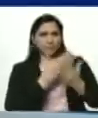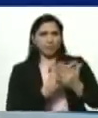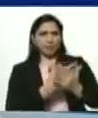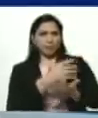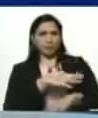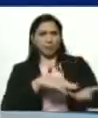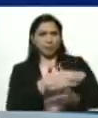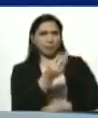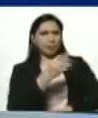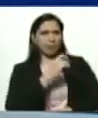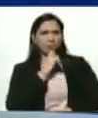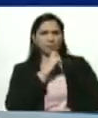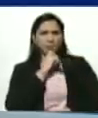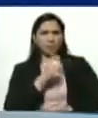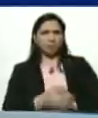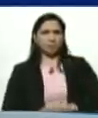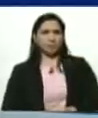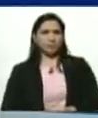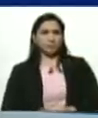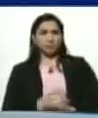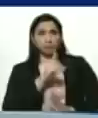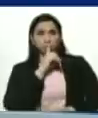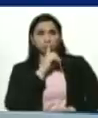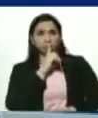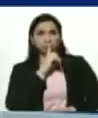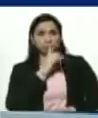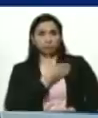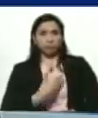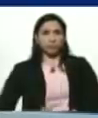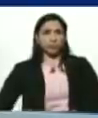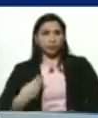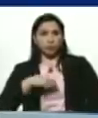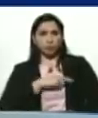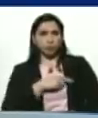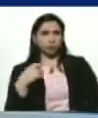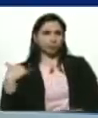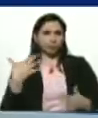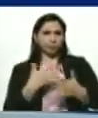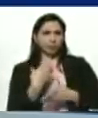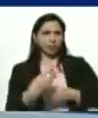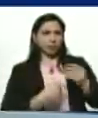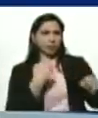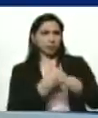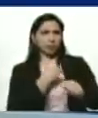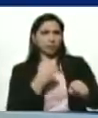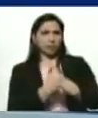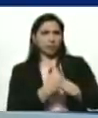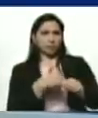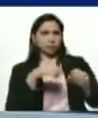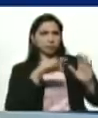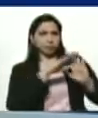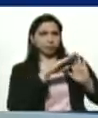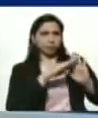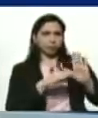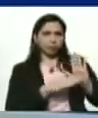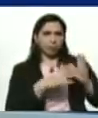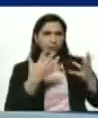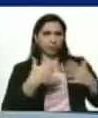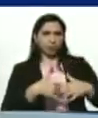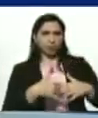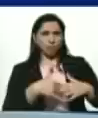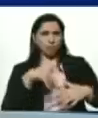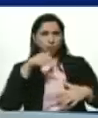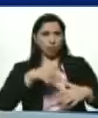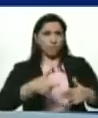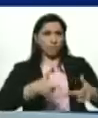situaciones más adversas y en silencio presidente hemos venido haciendo trabajos estructurales de la industria que